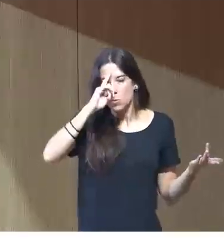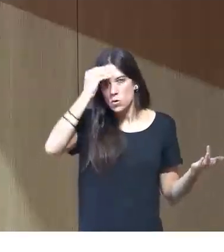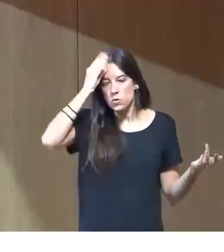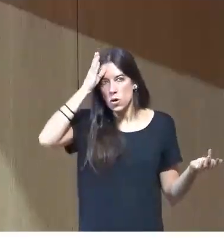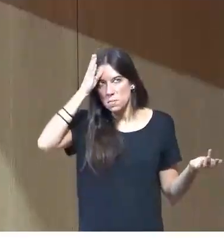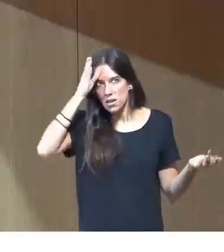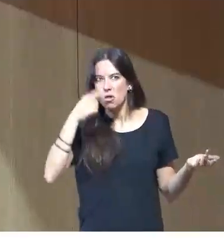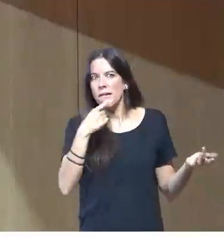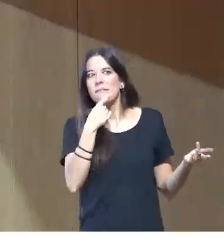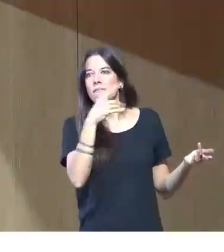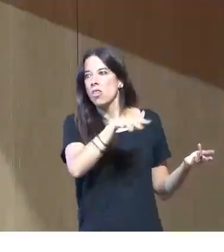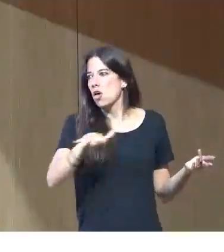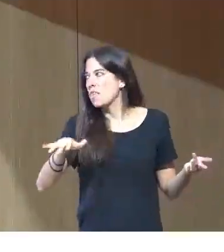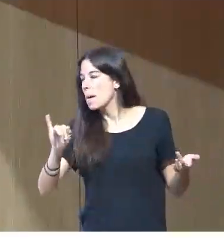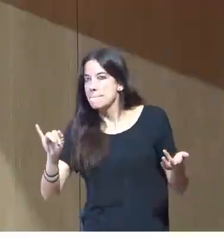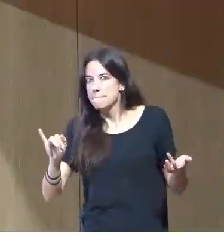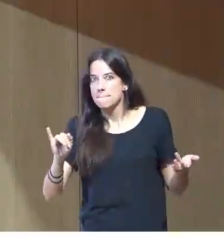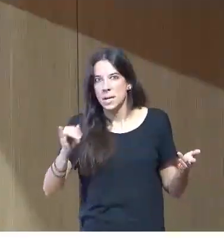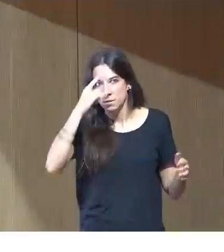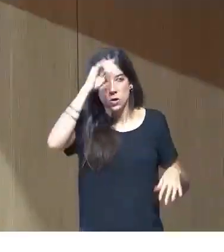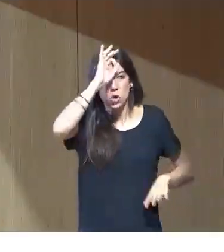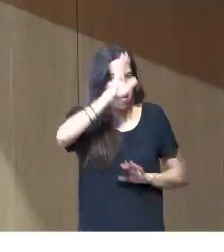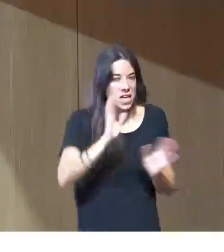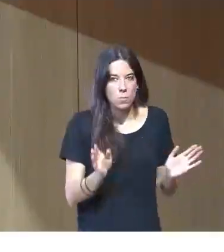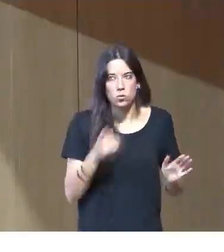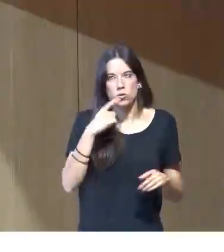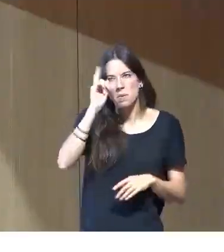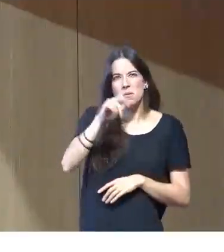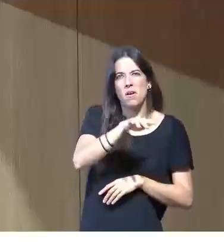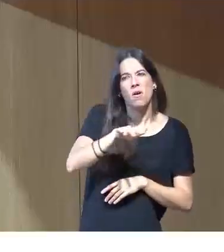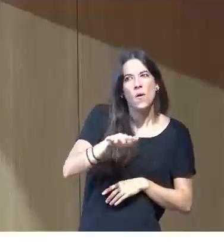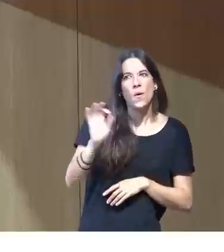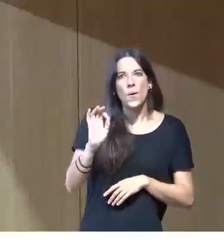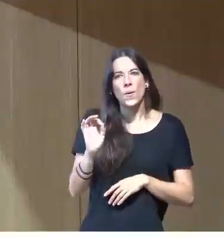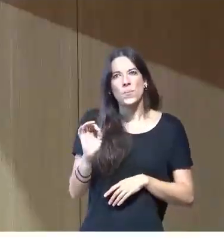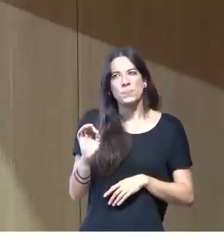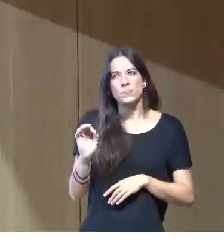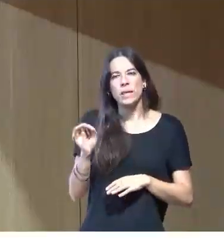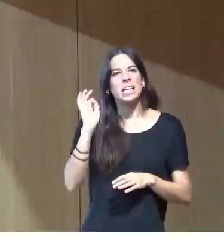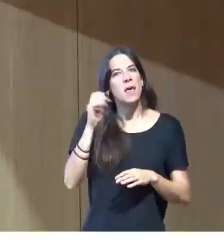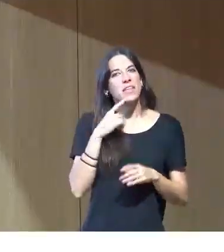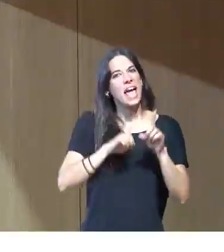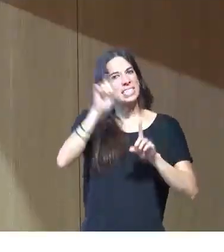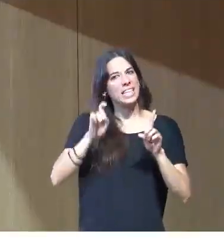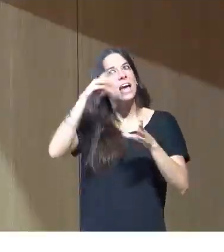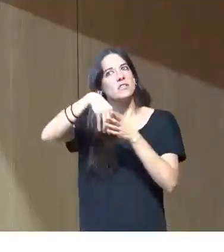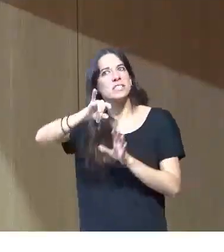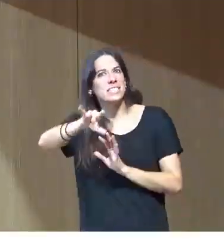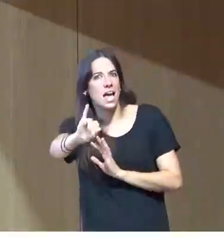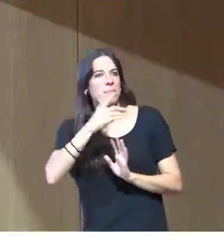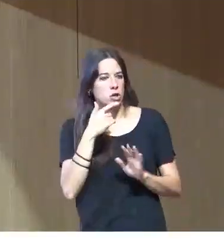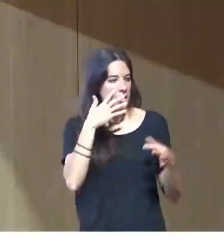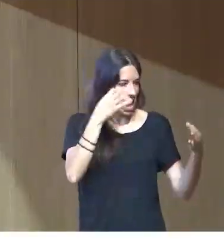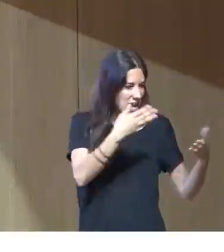de Bueno pues su ubicación o por qué no por qué no estaban en las estadísticas pero no estaban en